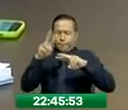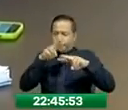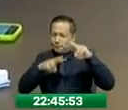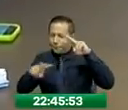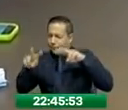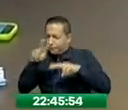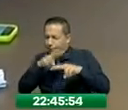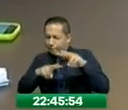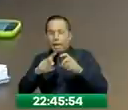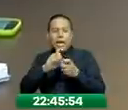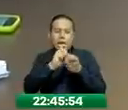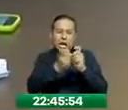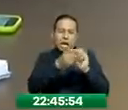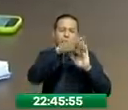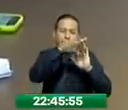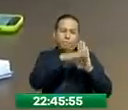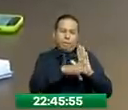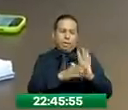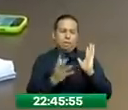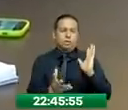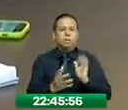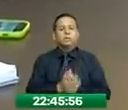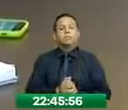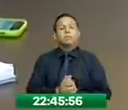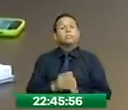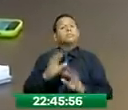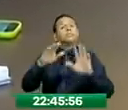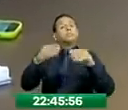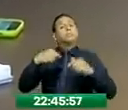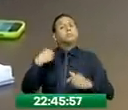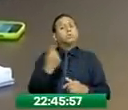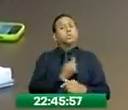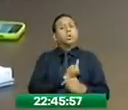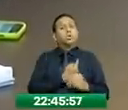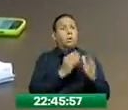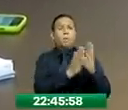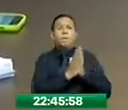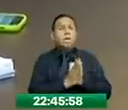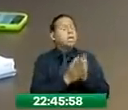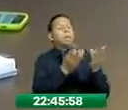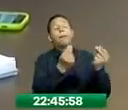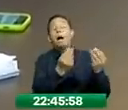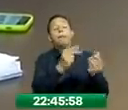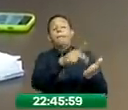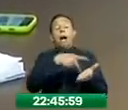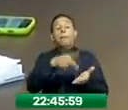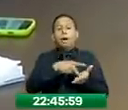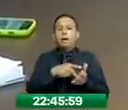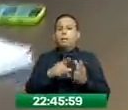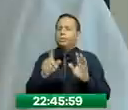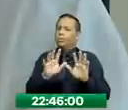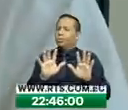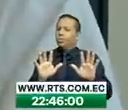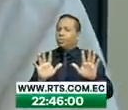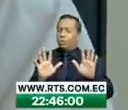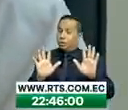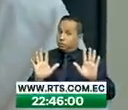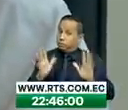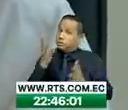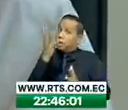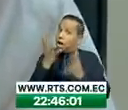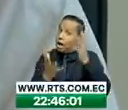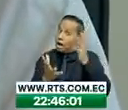últimas planillas emitidas no estamos pidiendo un paga porque paga si en el caso de que existan valores en